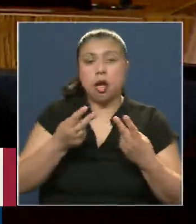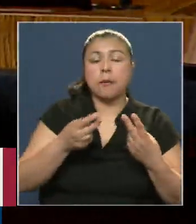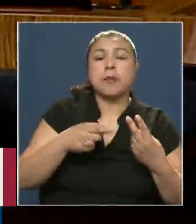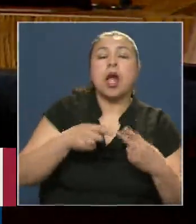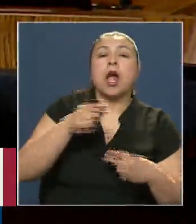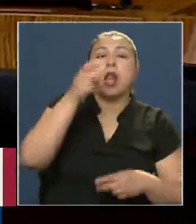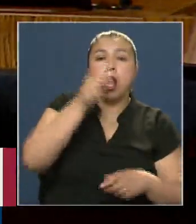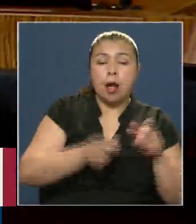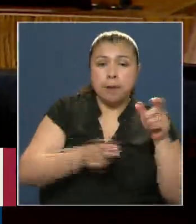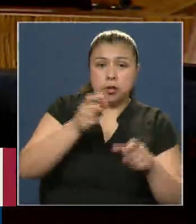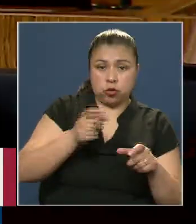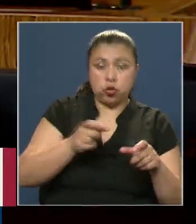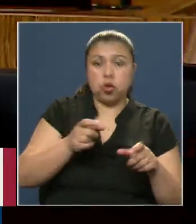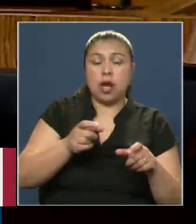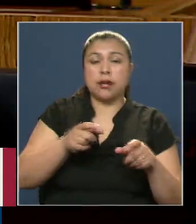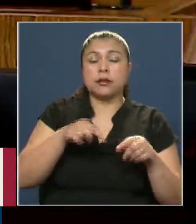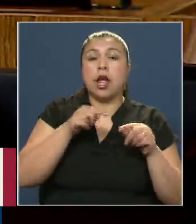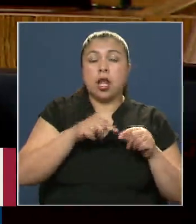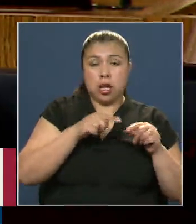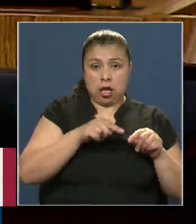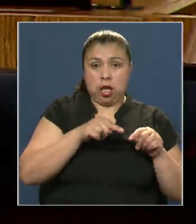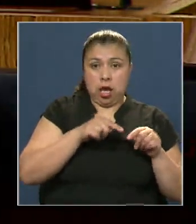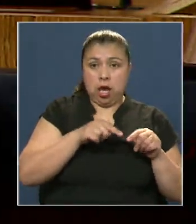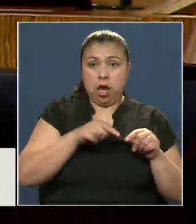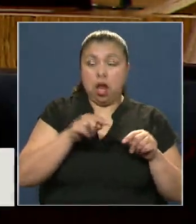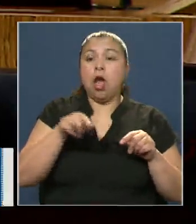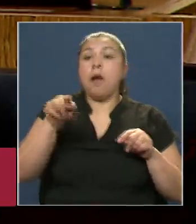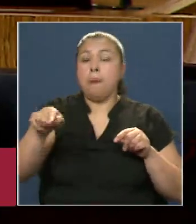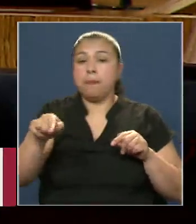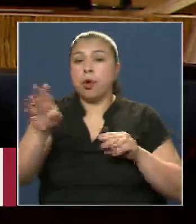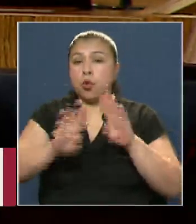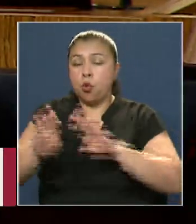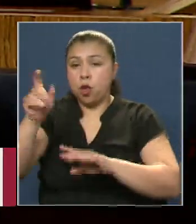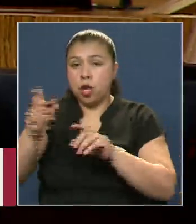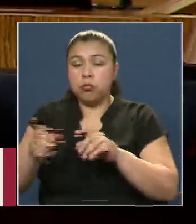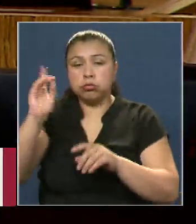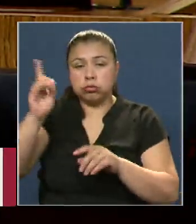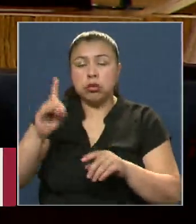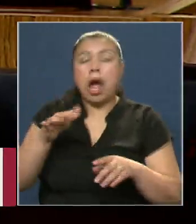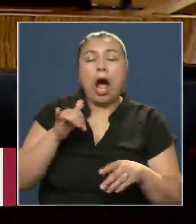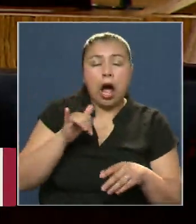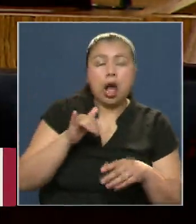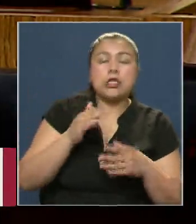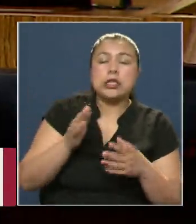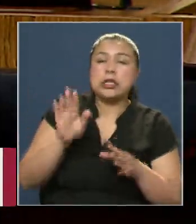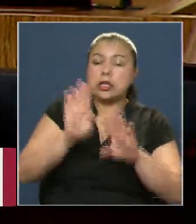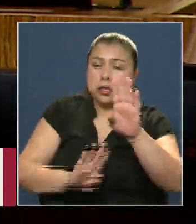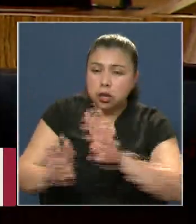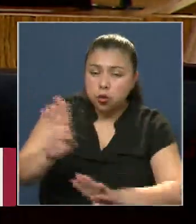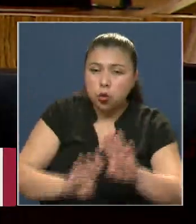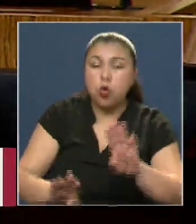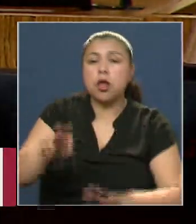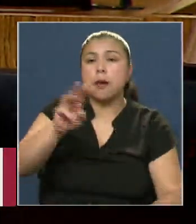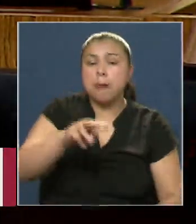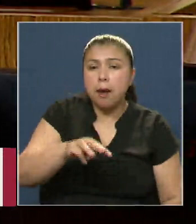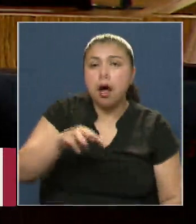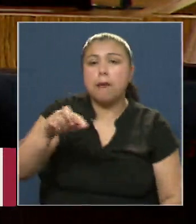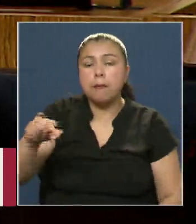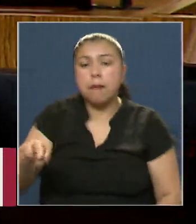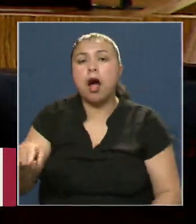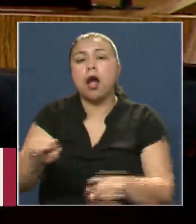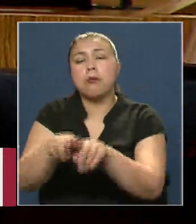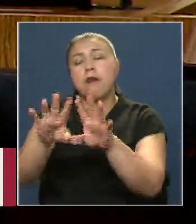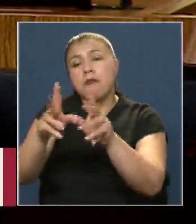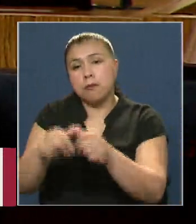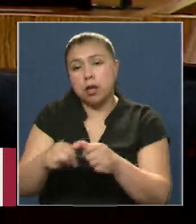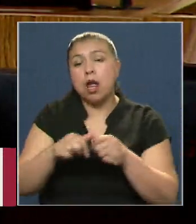ellos se inmolan por un familiar, por un hijo, por su padre, por su madre, que están postrados, y ellos a la vez pasan